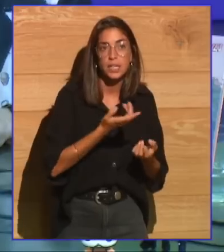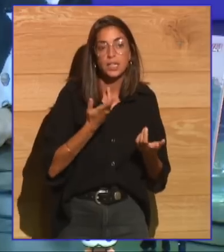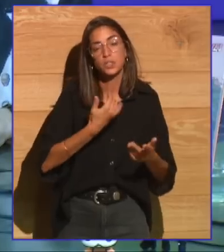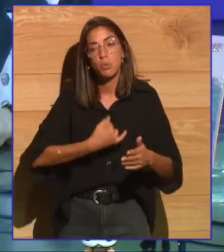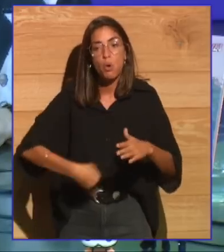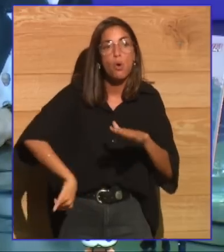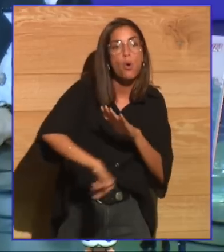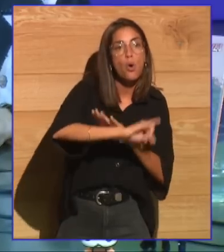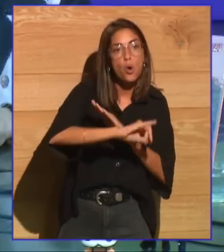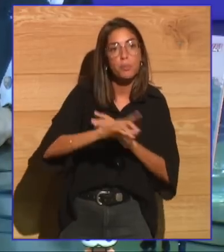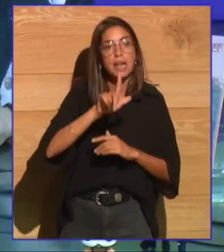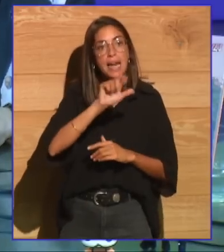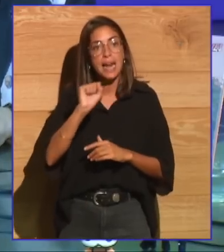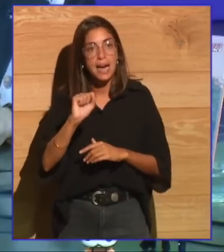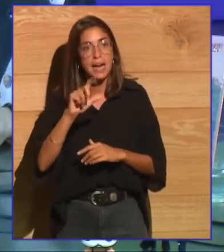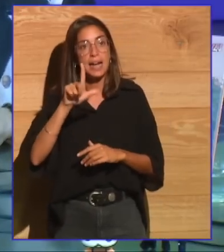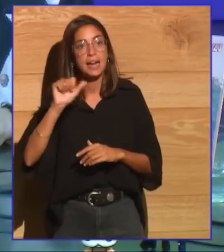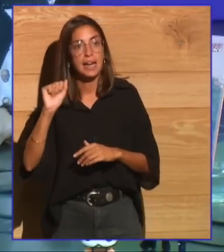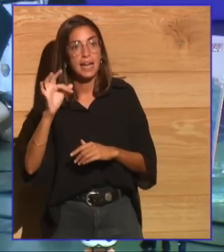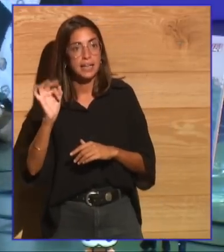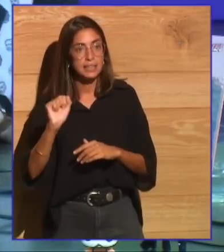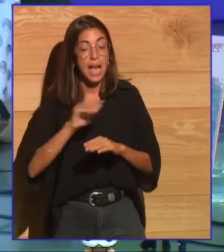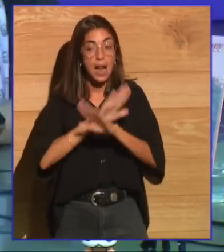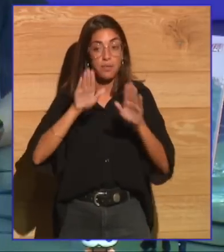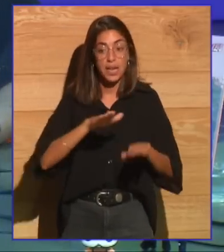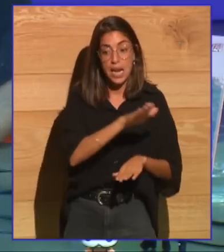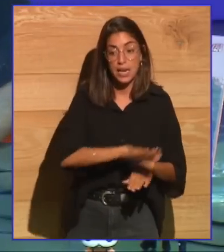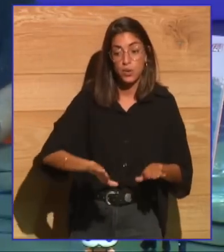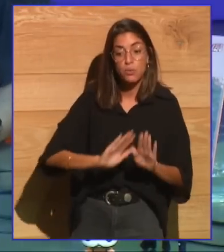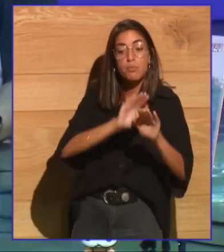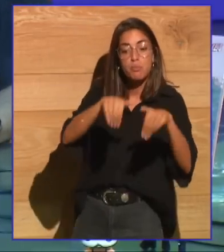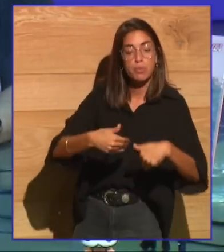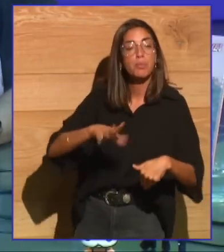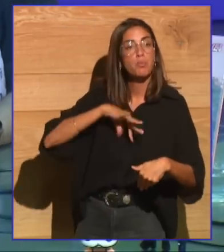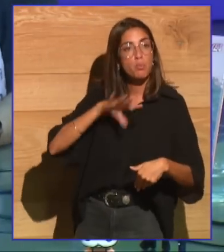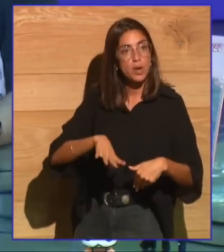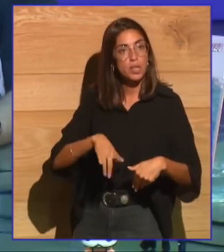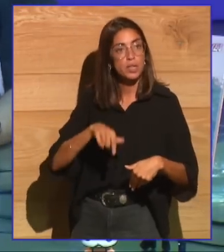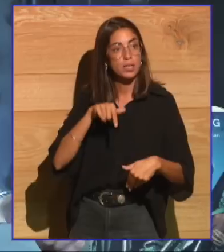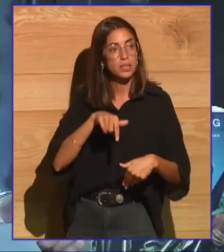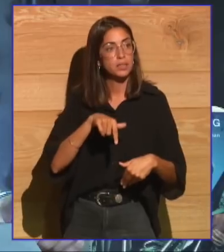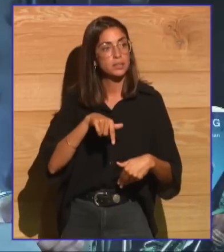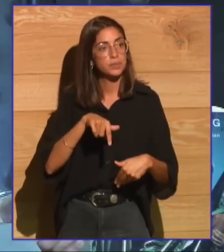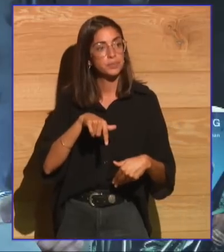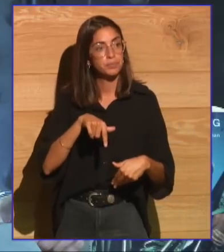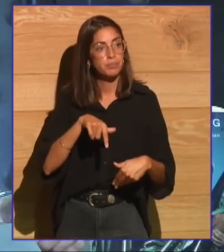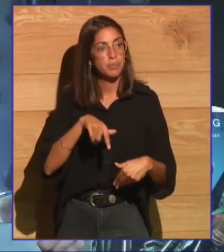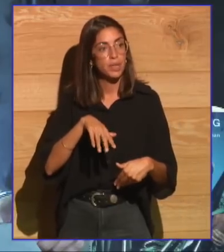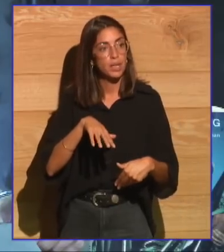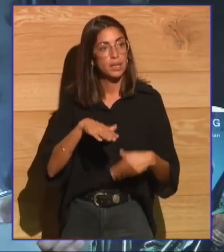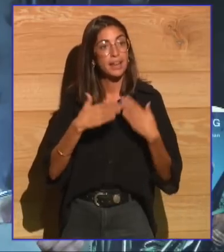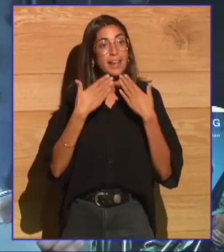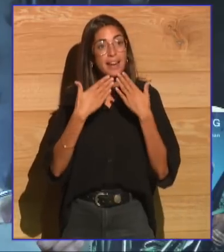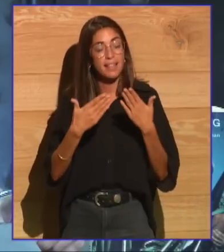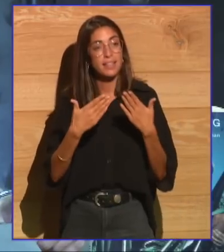lata jugamos a esto vais a poder volver a ser niños y efectivamente eso es lo que lo que les plantea y una llamada en jale y creo que es no es como